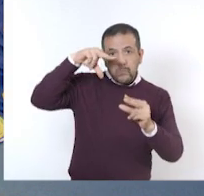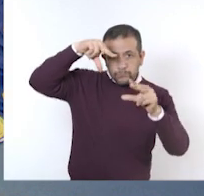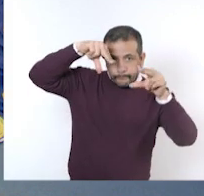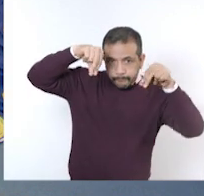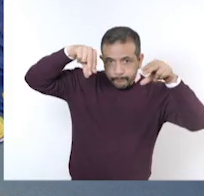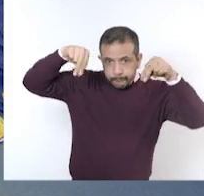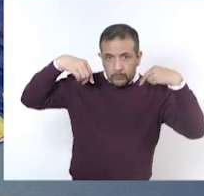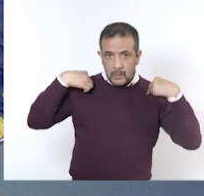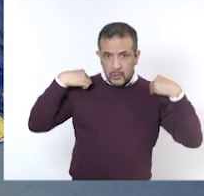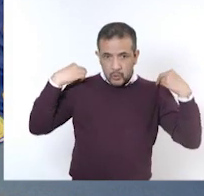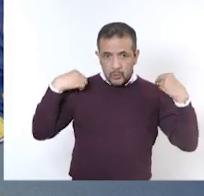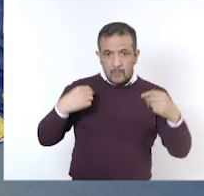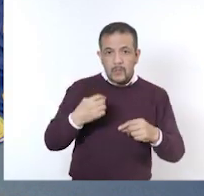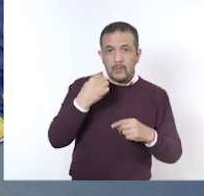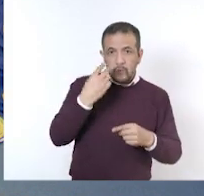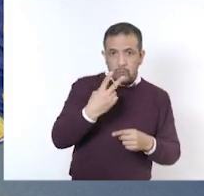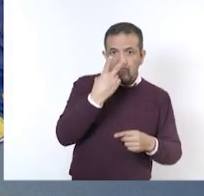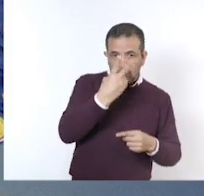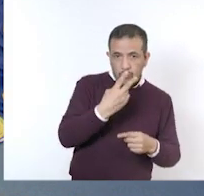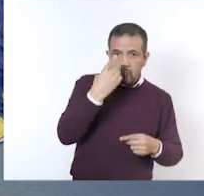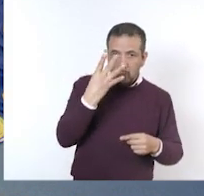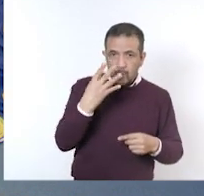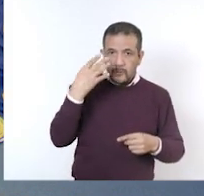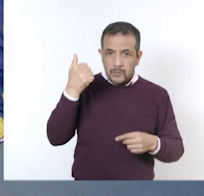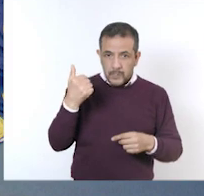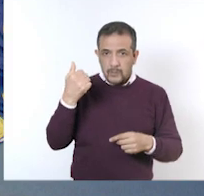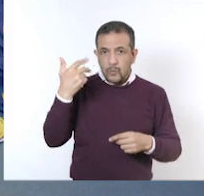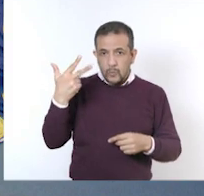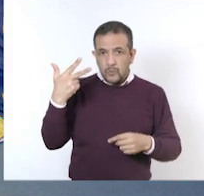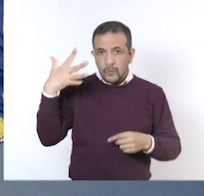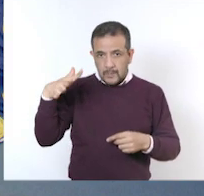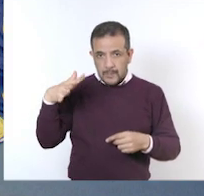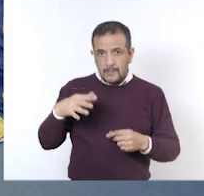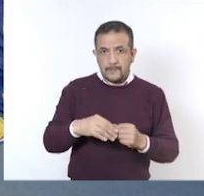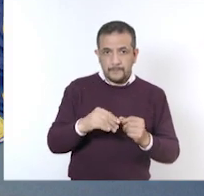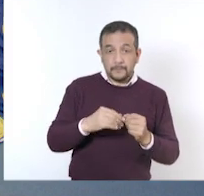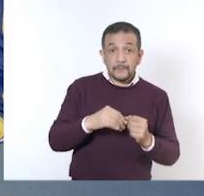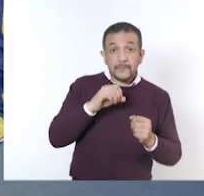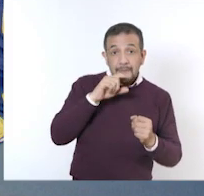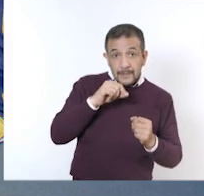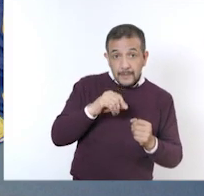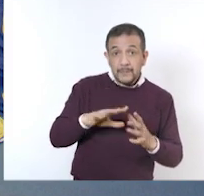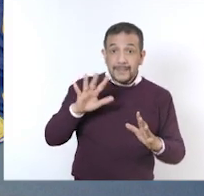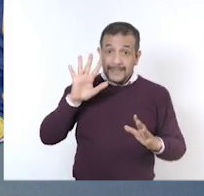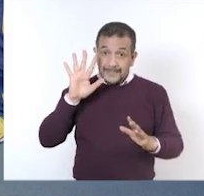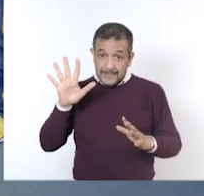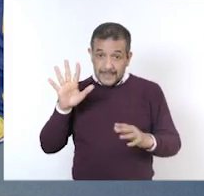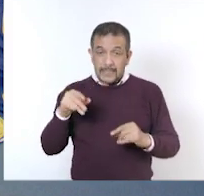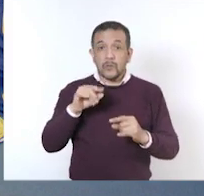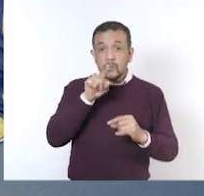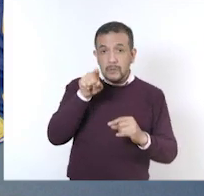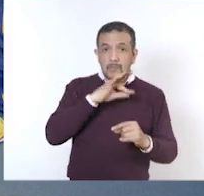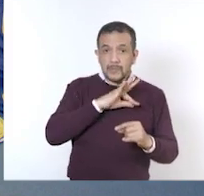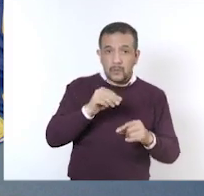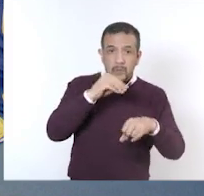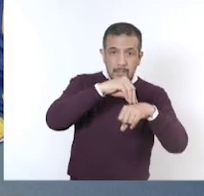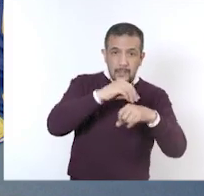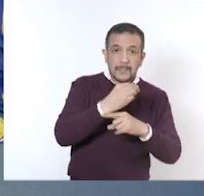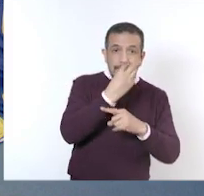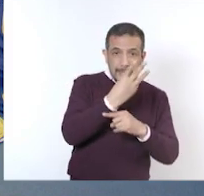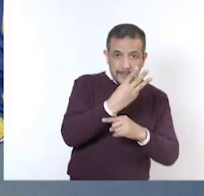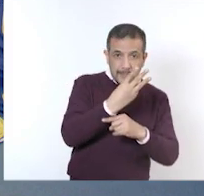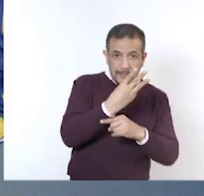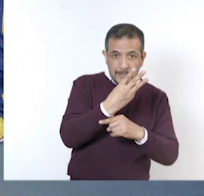ropa enumeradas. De esta manera, 2, 4, 6, 8 y 10. Y otras 5 con 3,